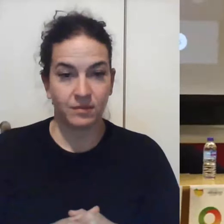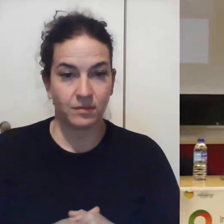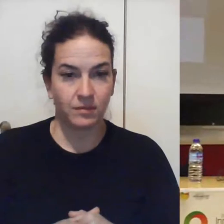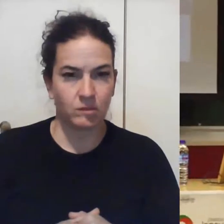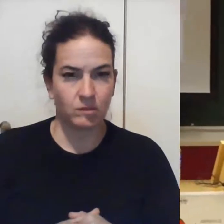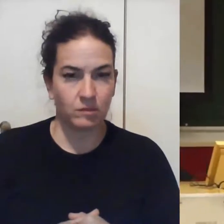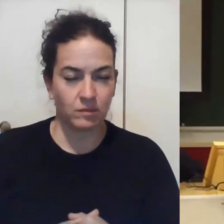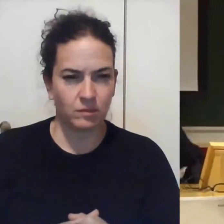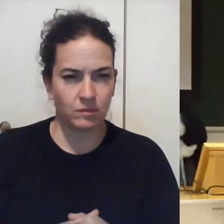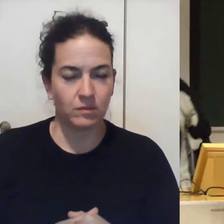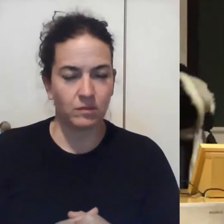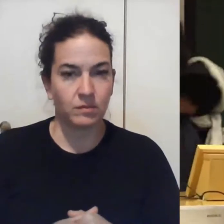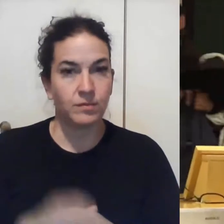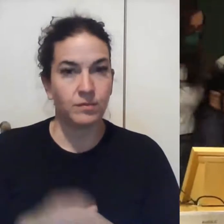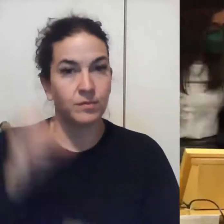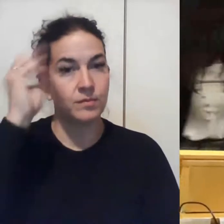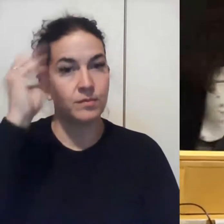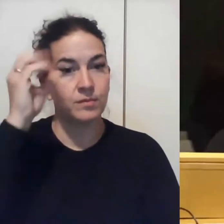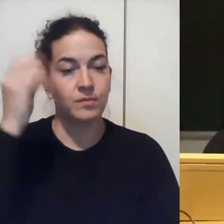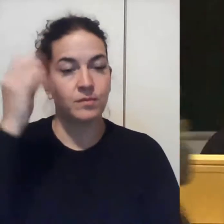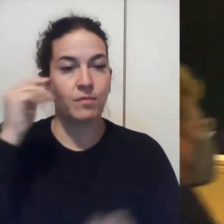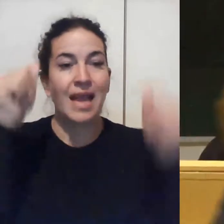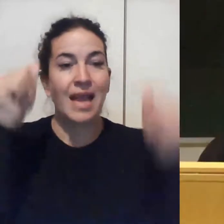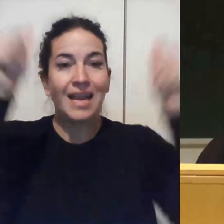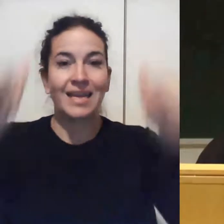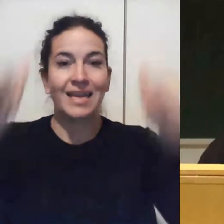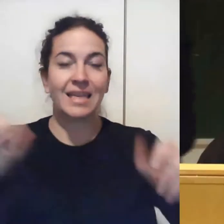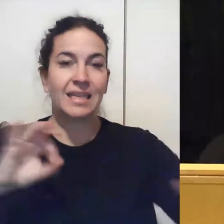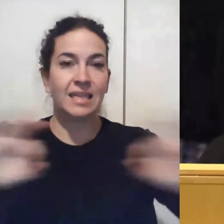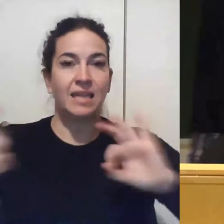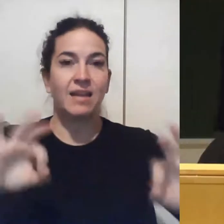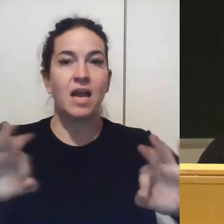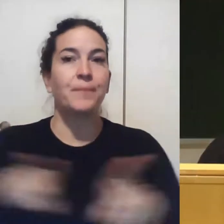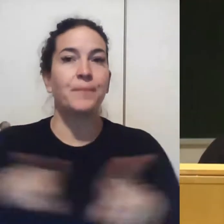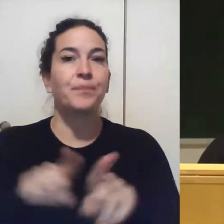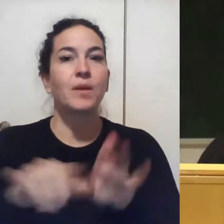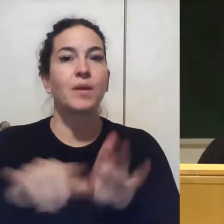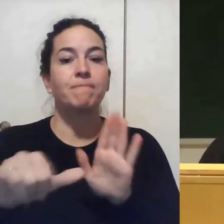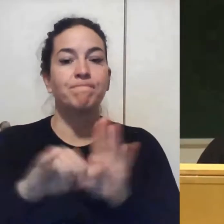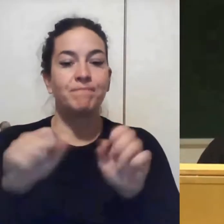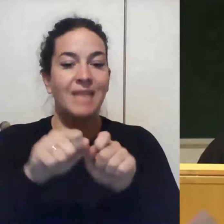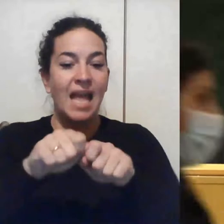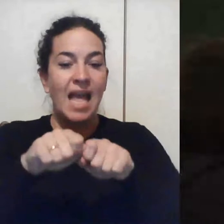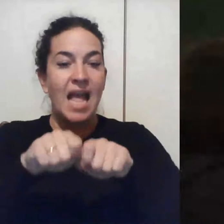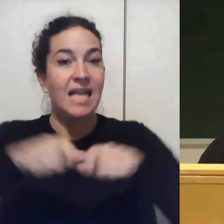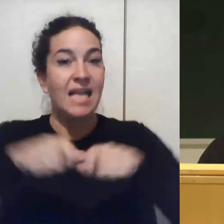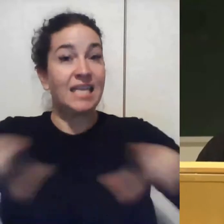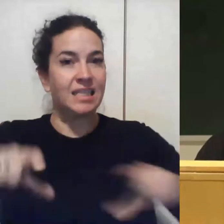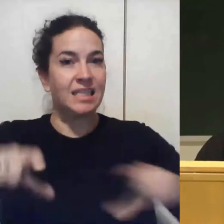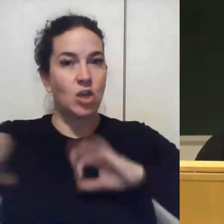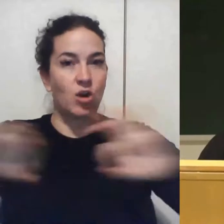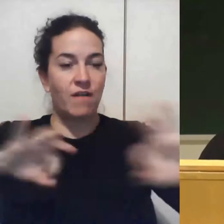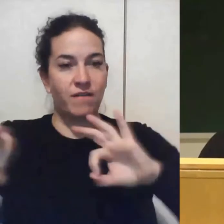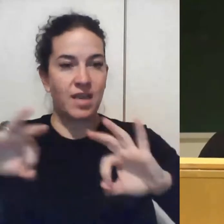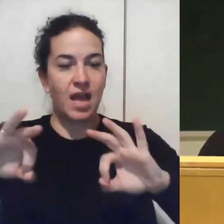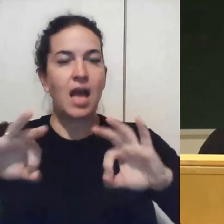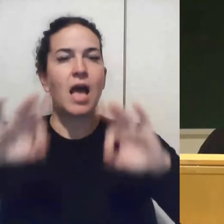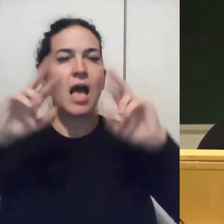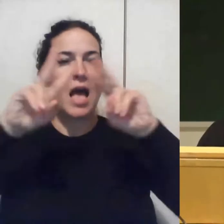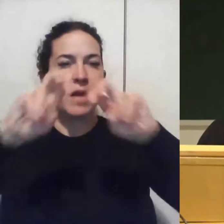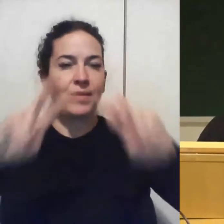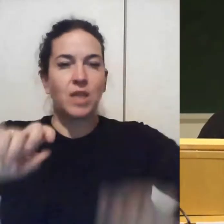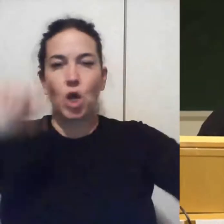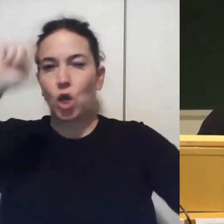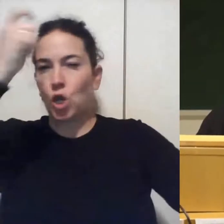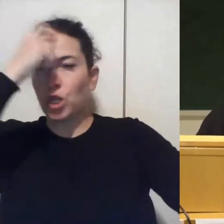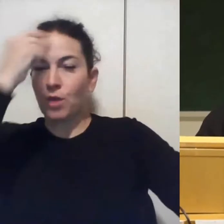la comunicación, el cartel teatral como aproximación al ámbito escénico, estudio sobre la concepción gráfica de los